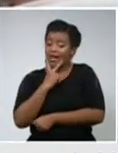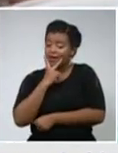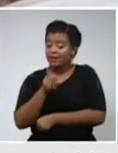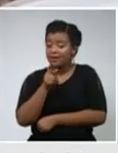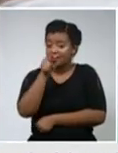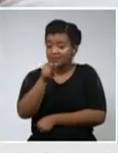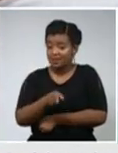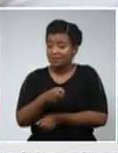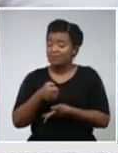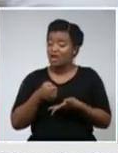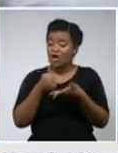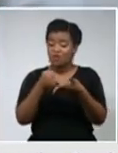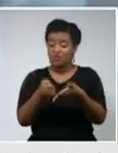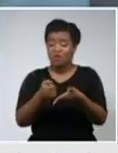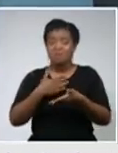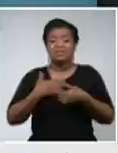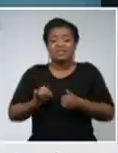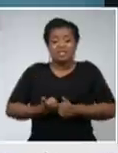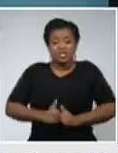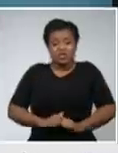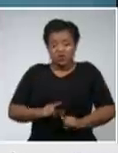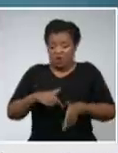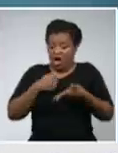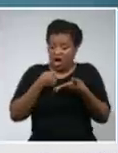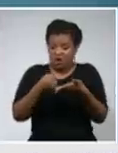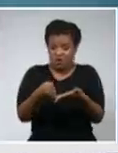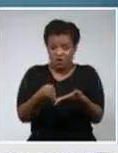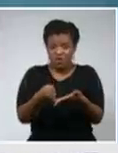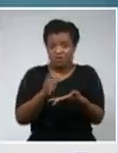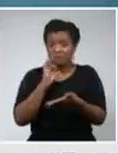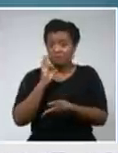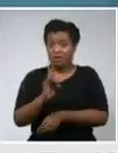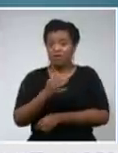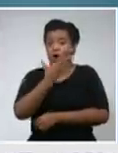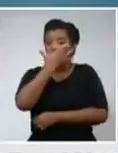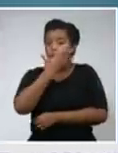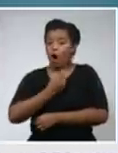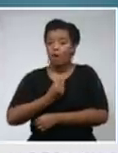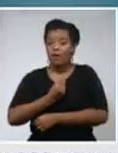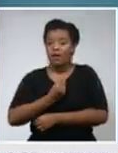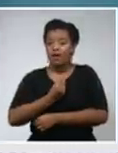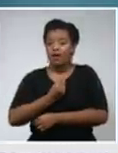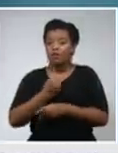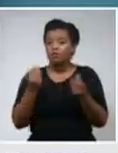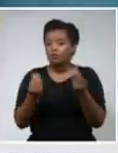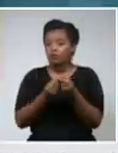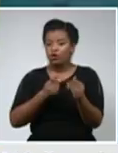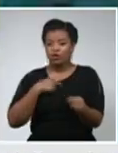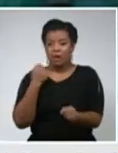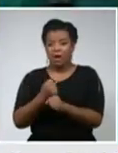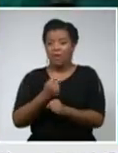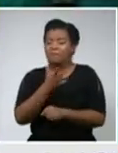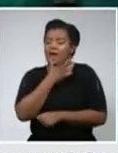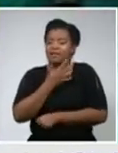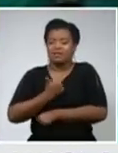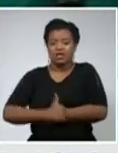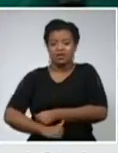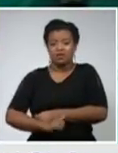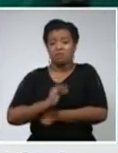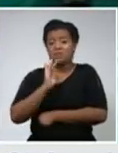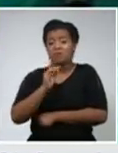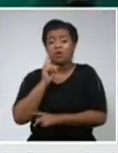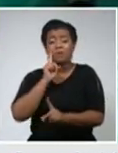de mis hijos, ese lugar, lo cubrieron todos los jóvenes que me rodeaban. Esta es mi misión, esta es mi